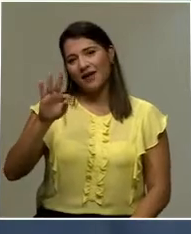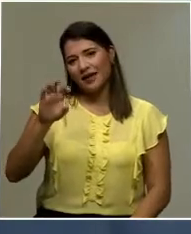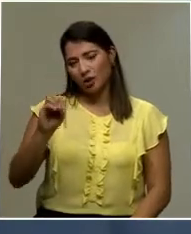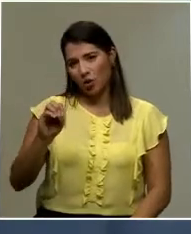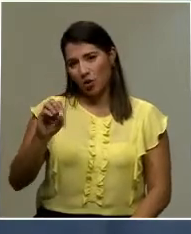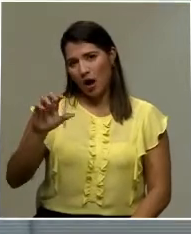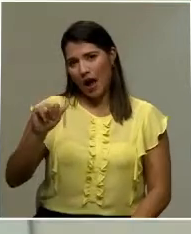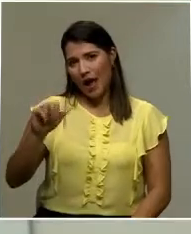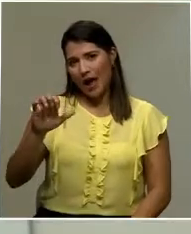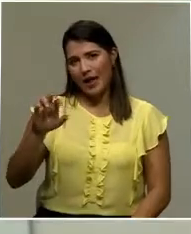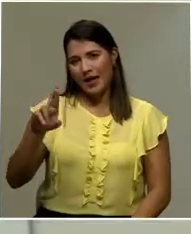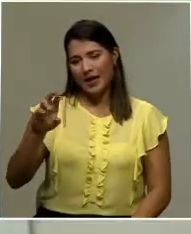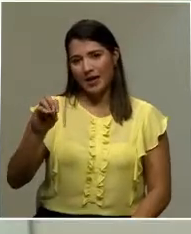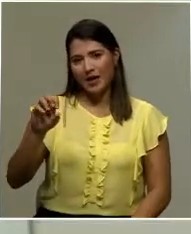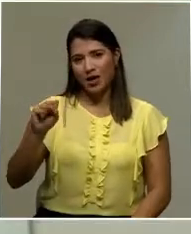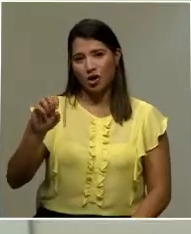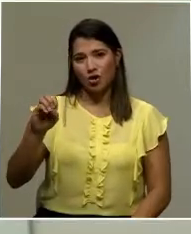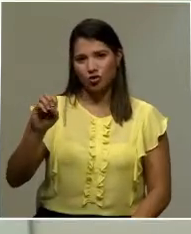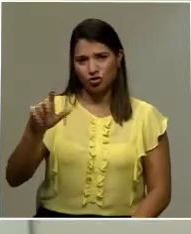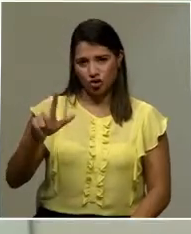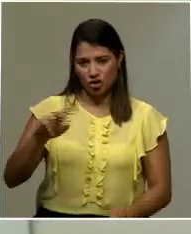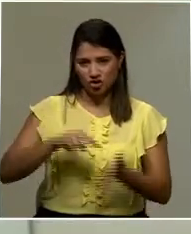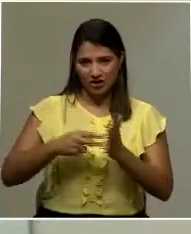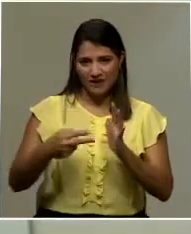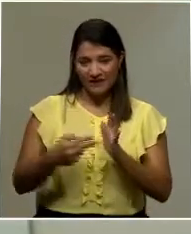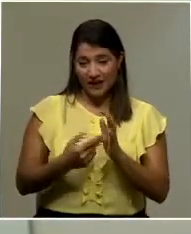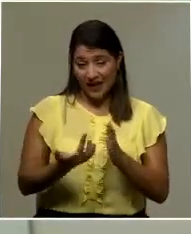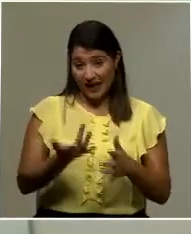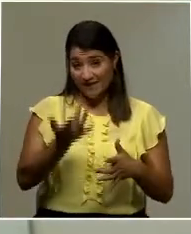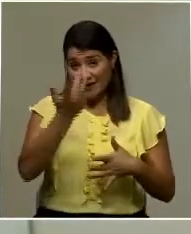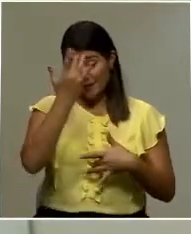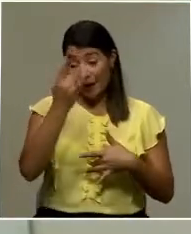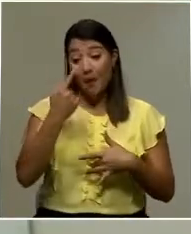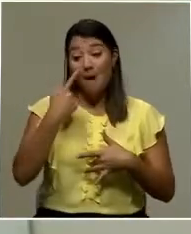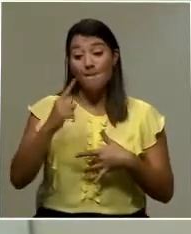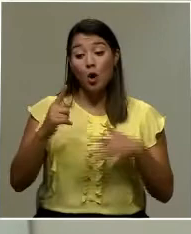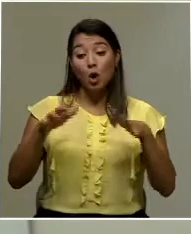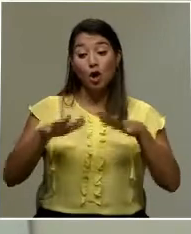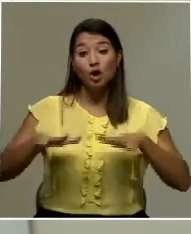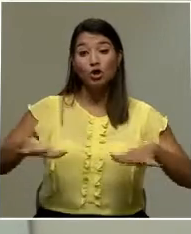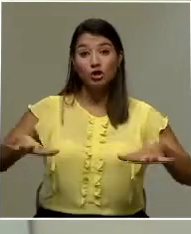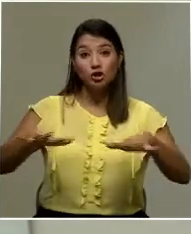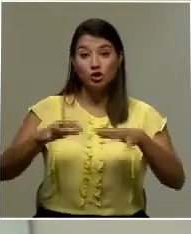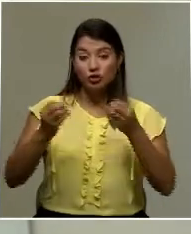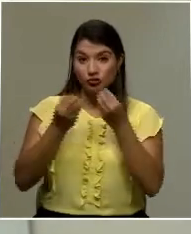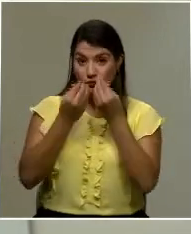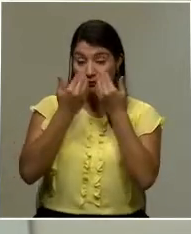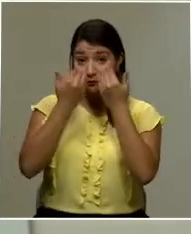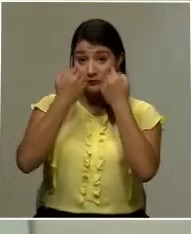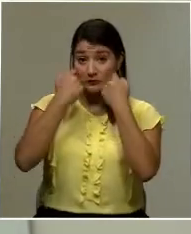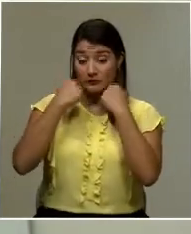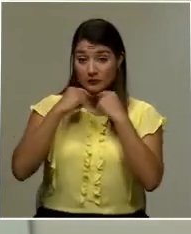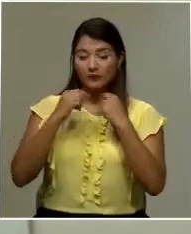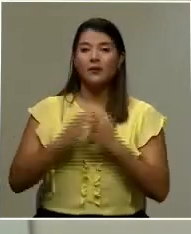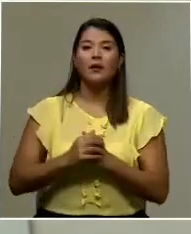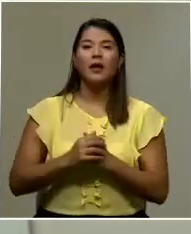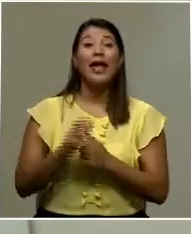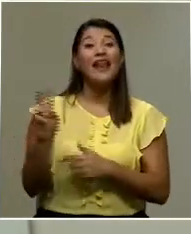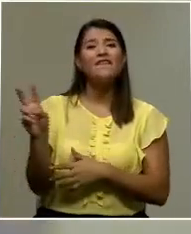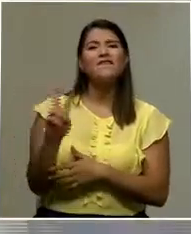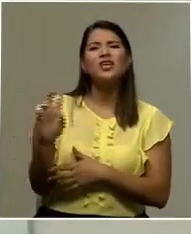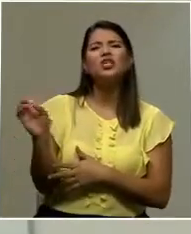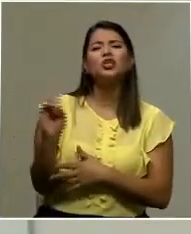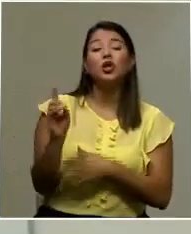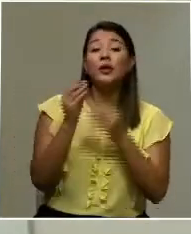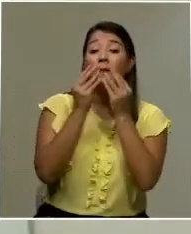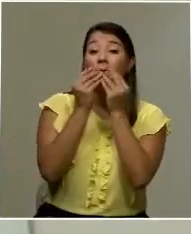Bueno, pues este virus, si uno está infectado, se encuentra en nuestra saliva y en el fluido respiratorio. Y entonces tiene que salir de